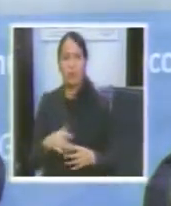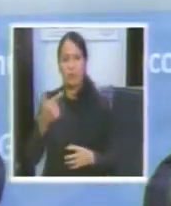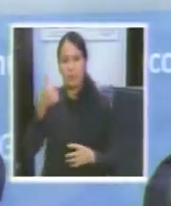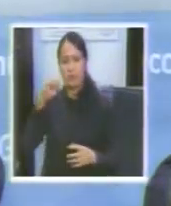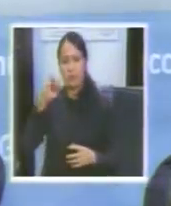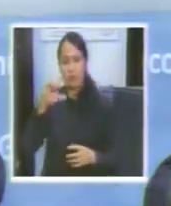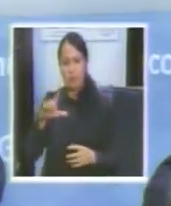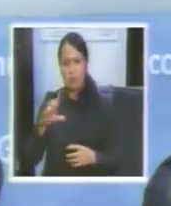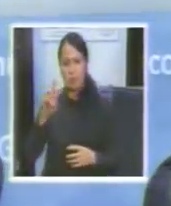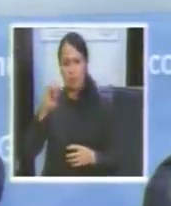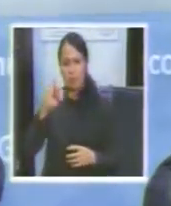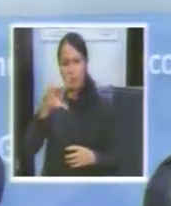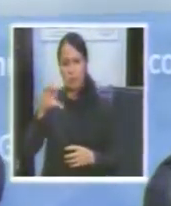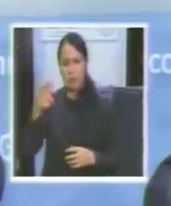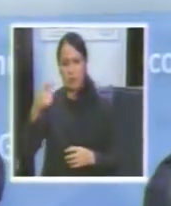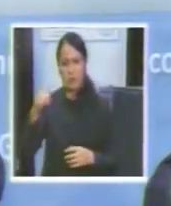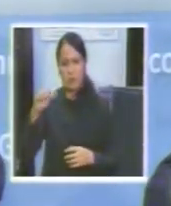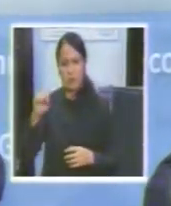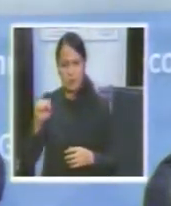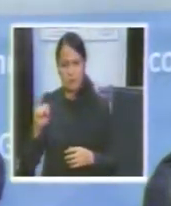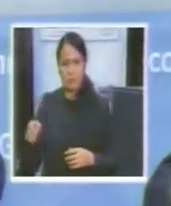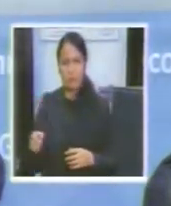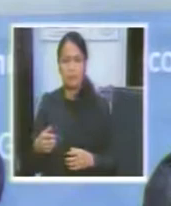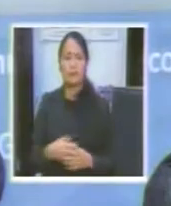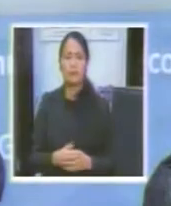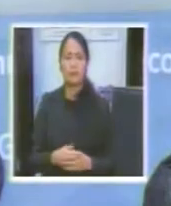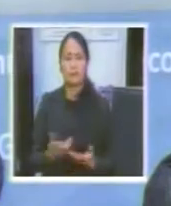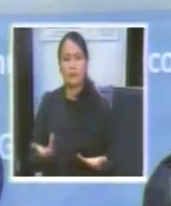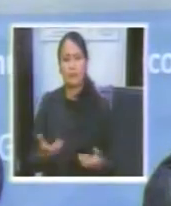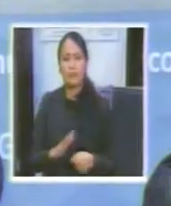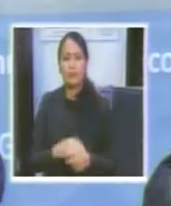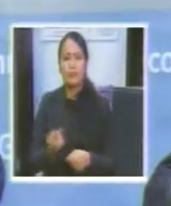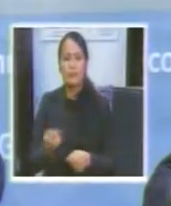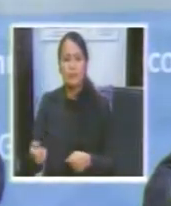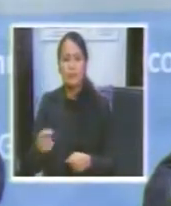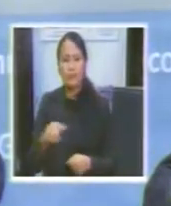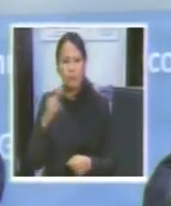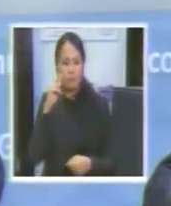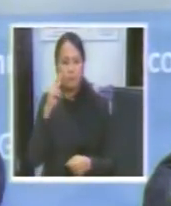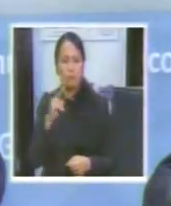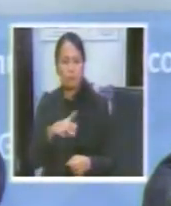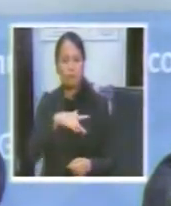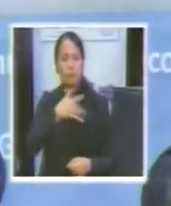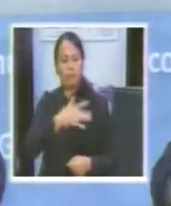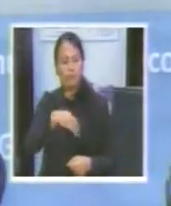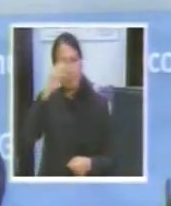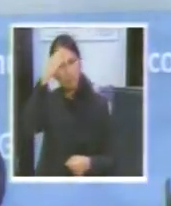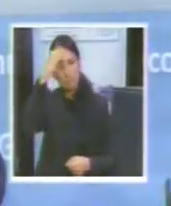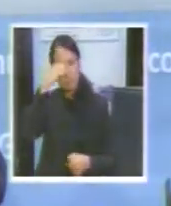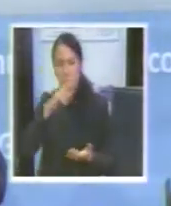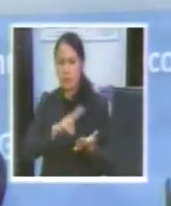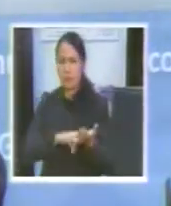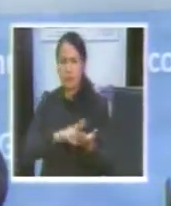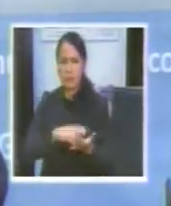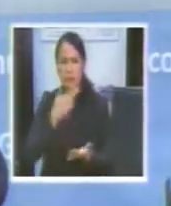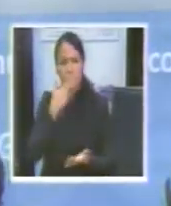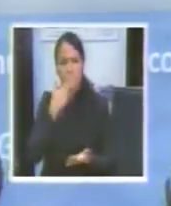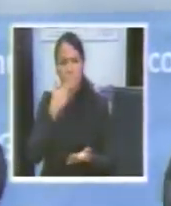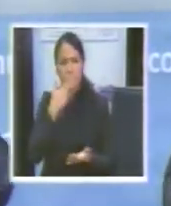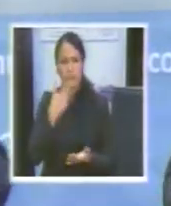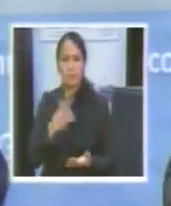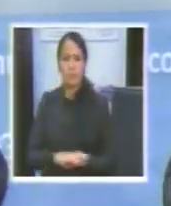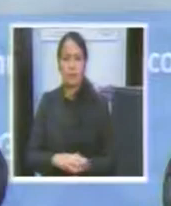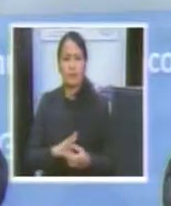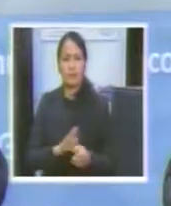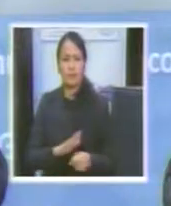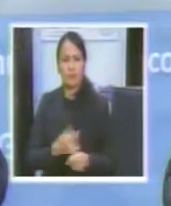Montiel, sobre el particular, ya que sin duda sus apreciaciones son muy valiosas en virtud de que estamos precisamente